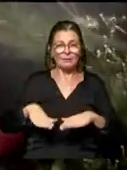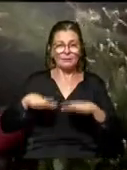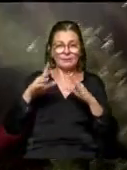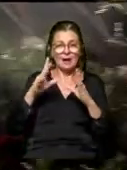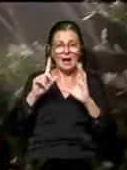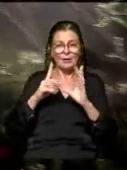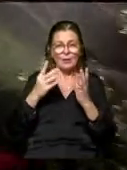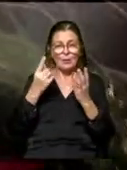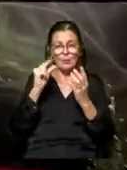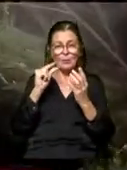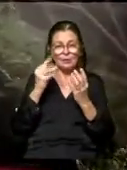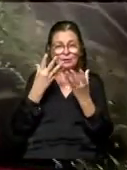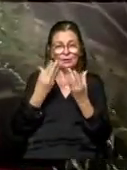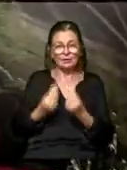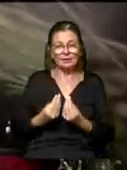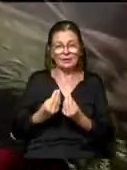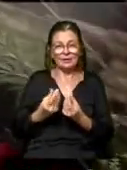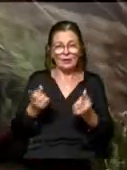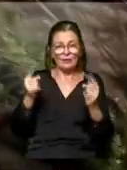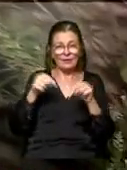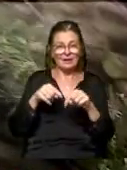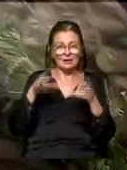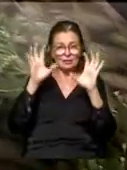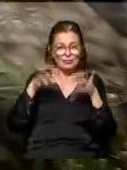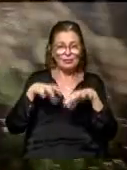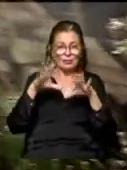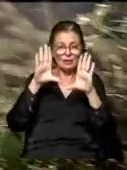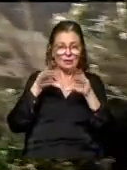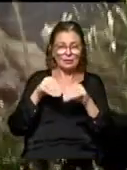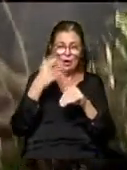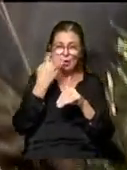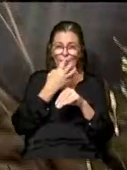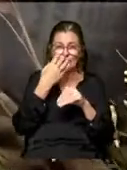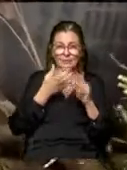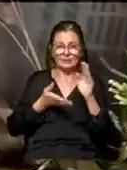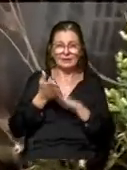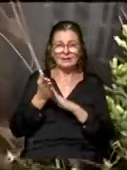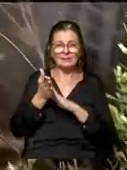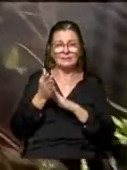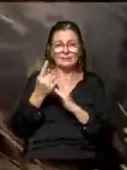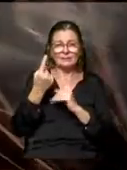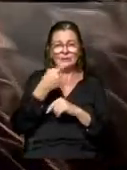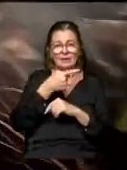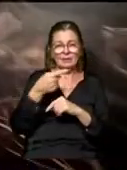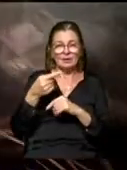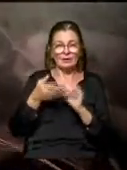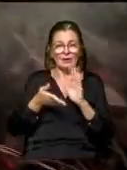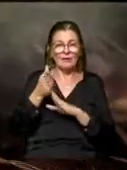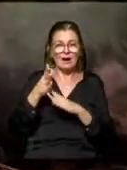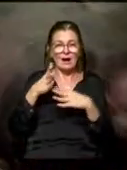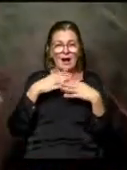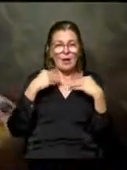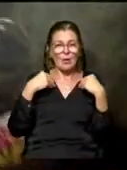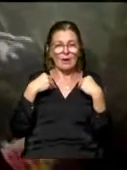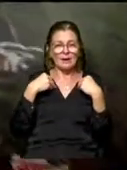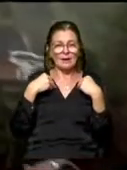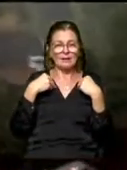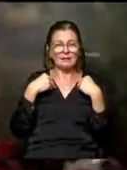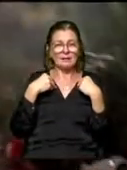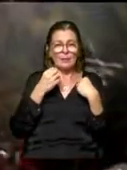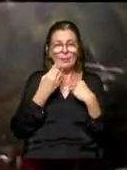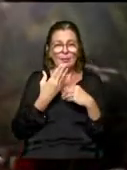seco, pero cuando llueve viene todo para acá. Es horrible salir, los chiquilinos hace una semana que no van a la escuela por este motivo,